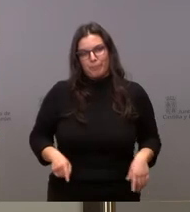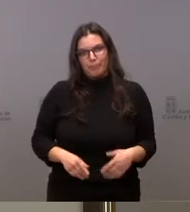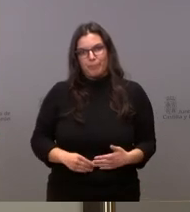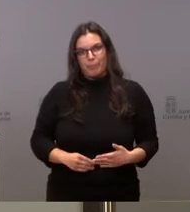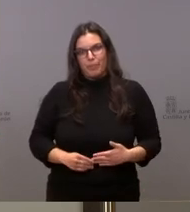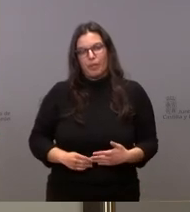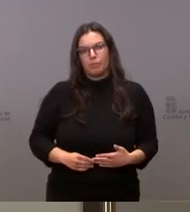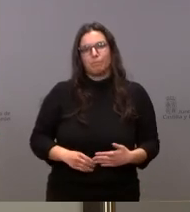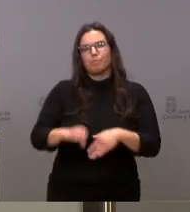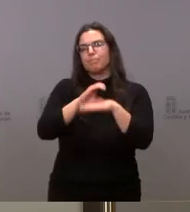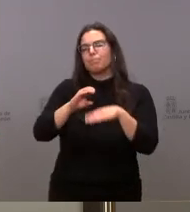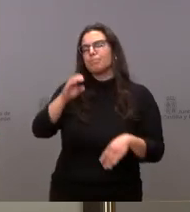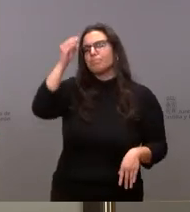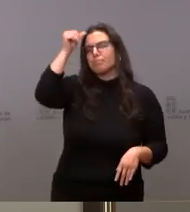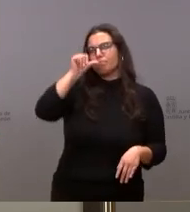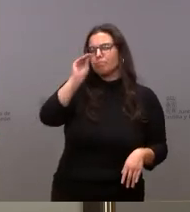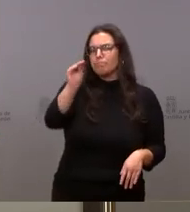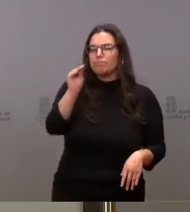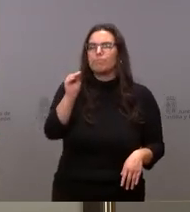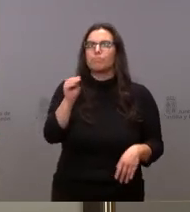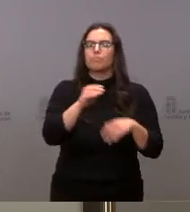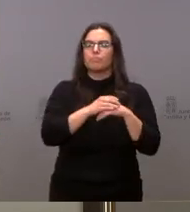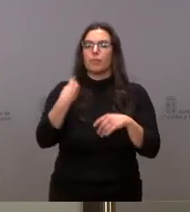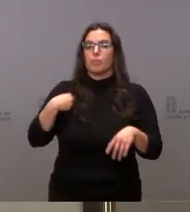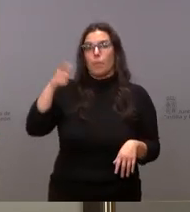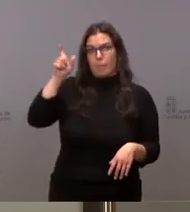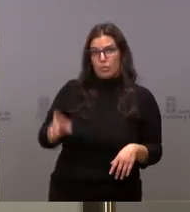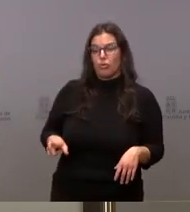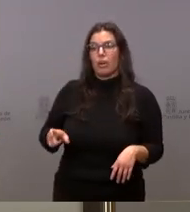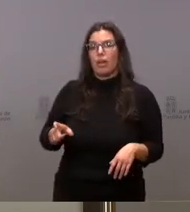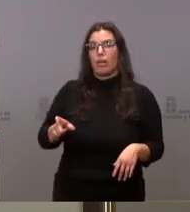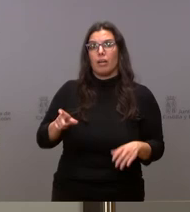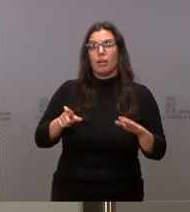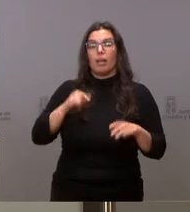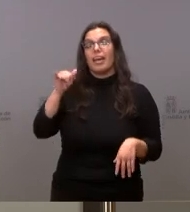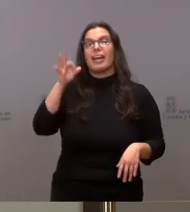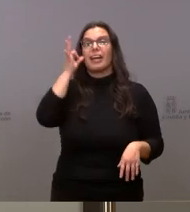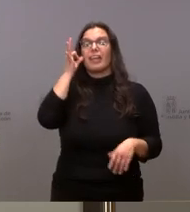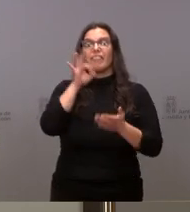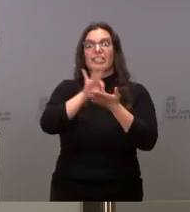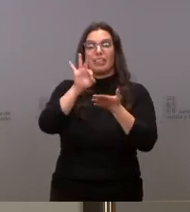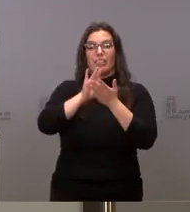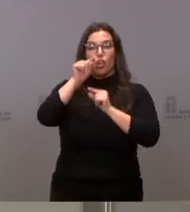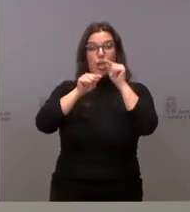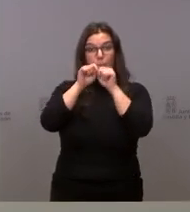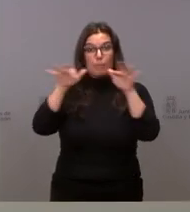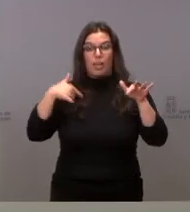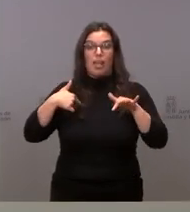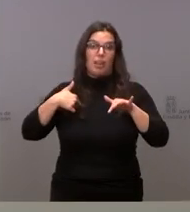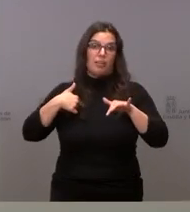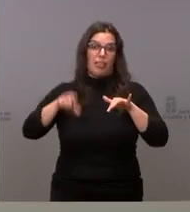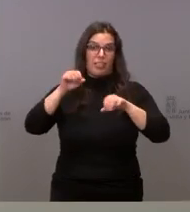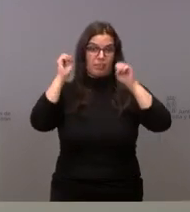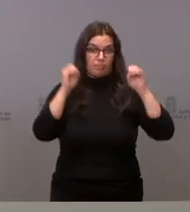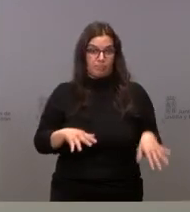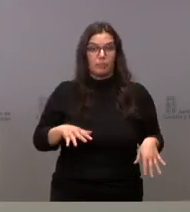consejero qué valoración hace del cese a petición propia de la jefa del servicio de epidemiología lugar agradecer a todo el